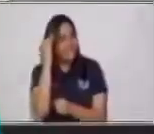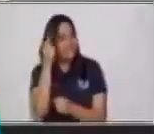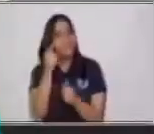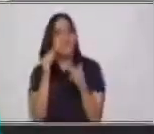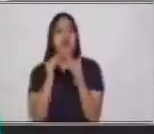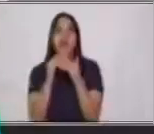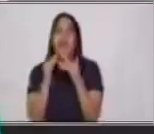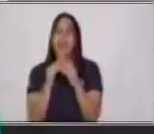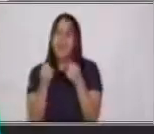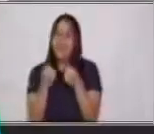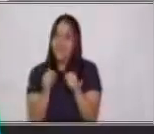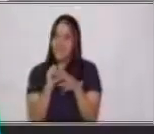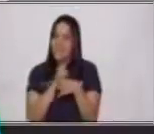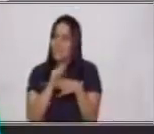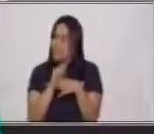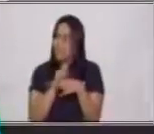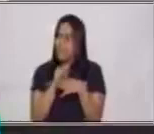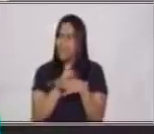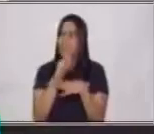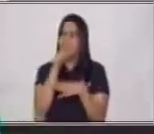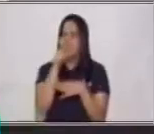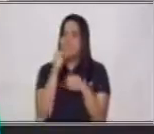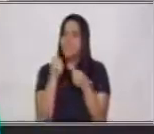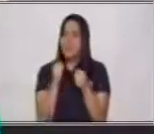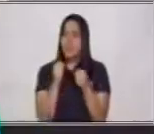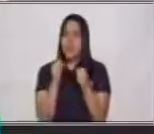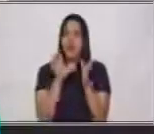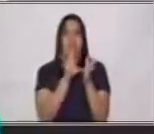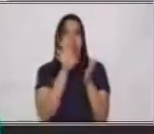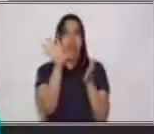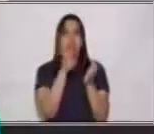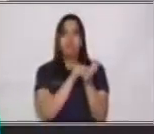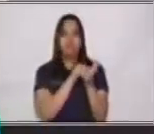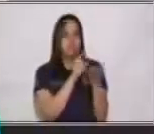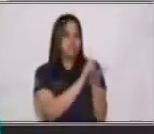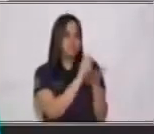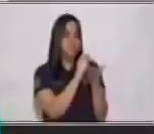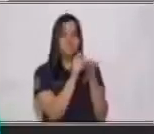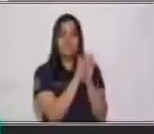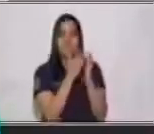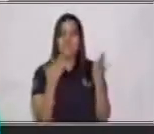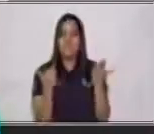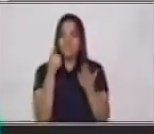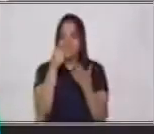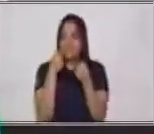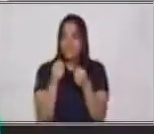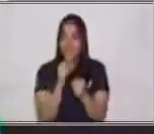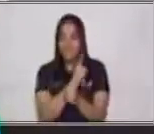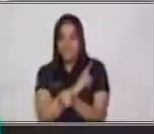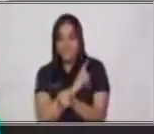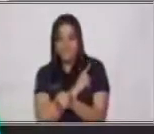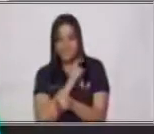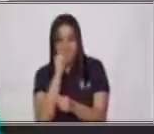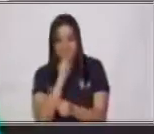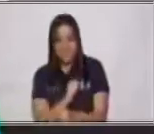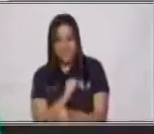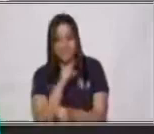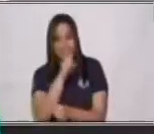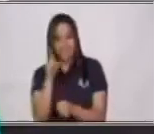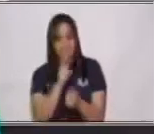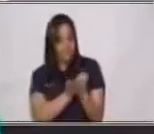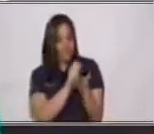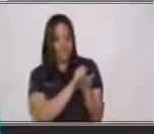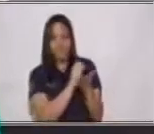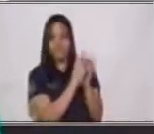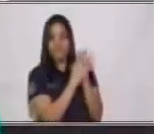en casa y allá, utilizando un cuaderno, tú puedas desarrollar este ejercicio. Así que